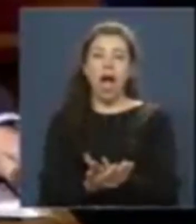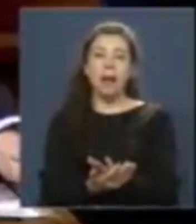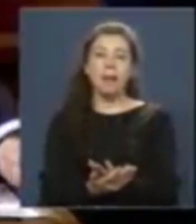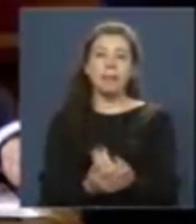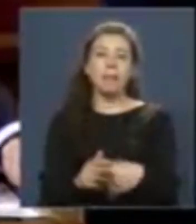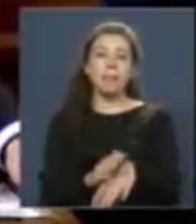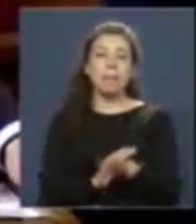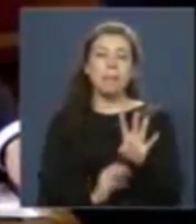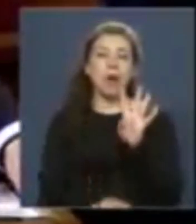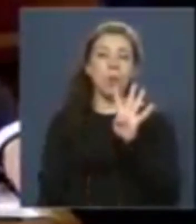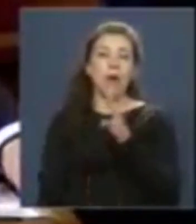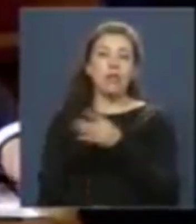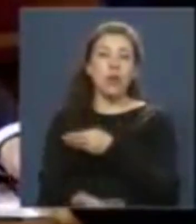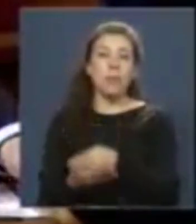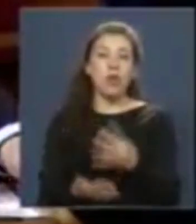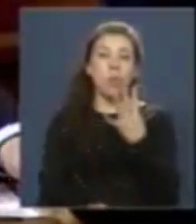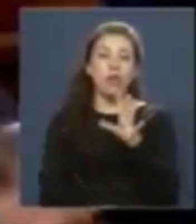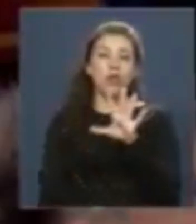de